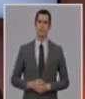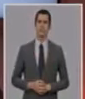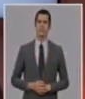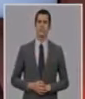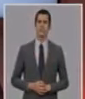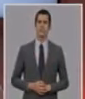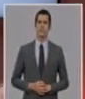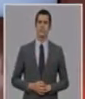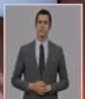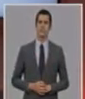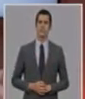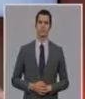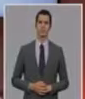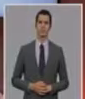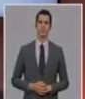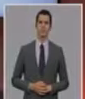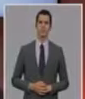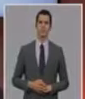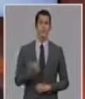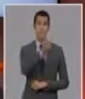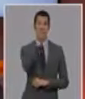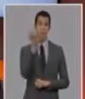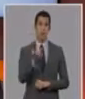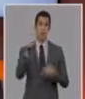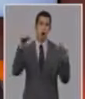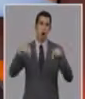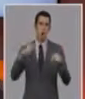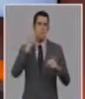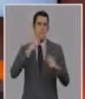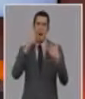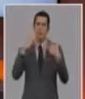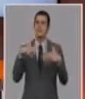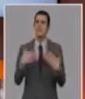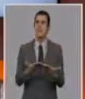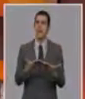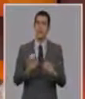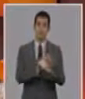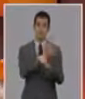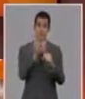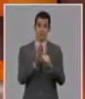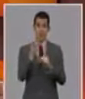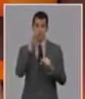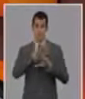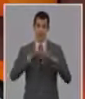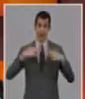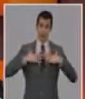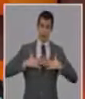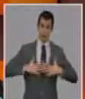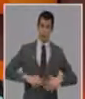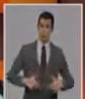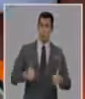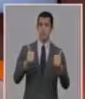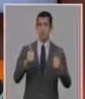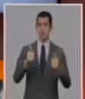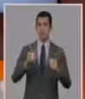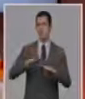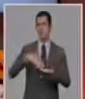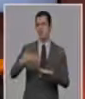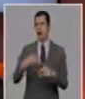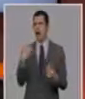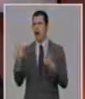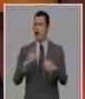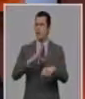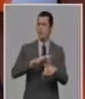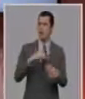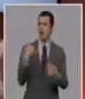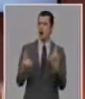ven y escuchan. ¿Cuán severas pueden ser las secuelas que deja la COVID-19? Esta ha sido la premisa de varios trabajos que hemos